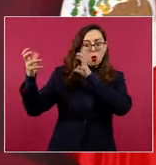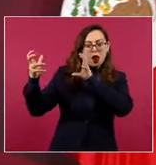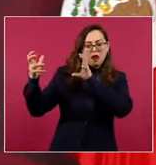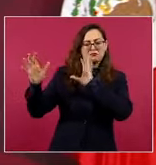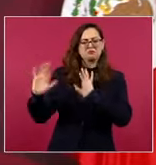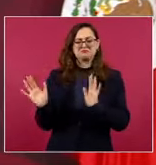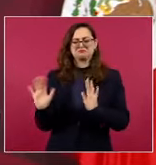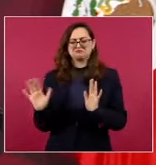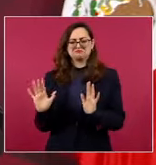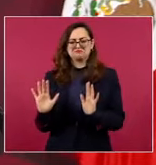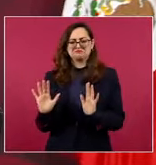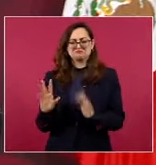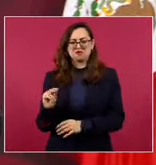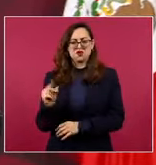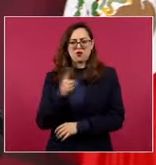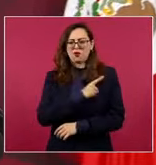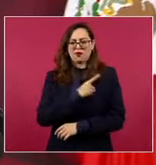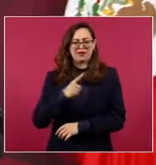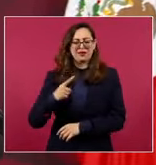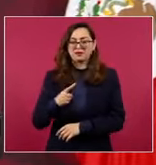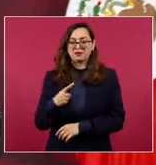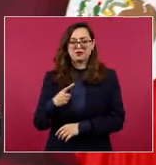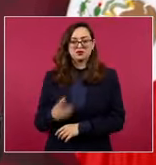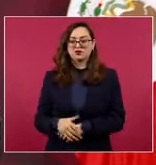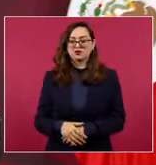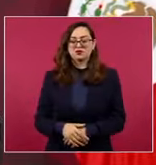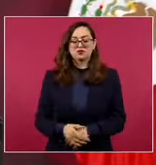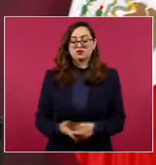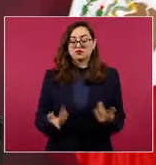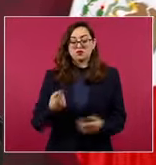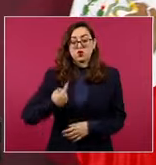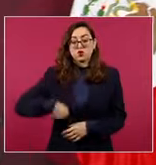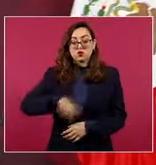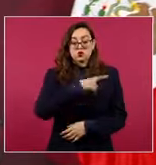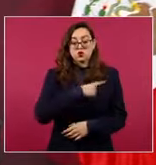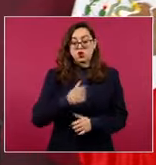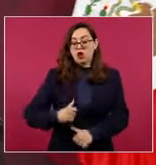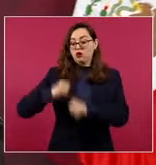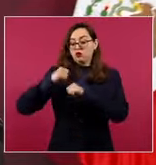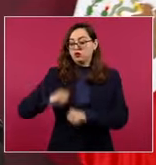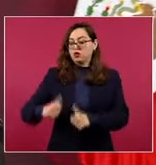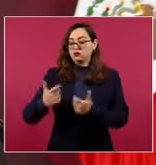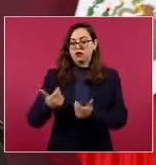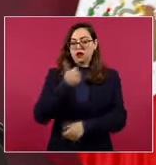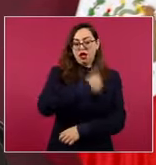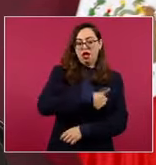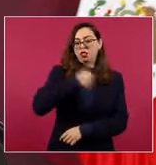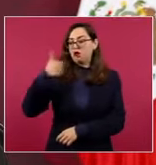no solo porque representamos dos poderes que son independientes, que son autónomos,